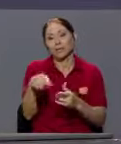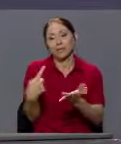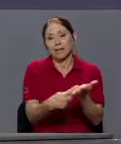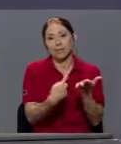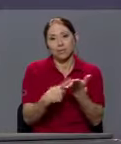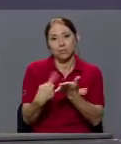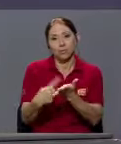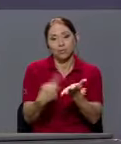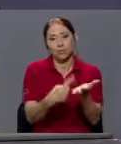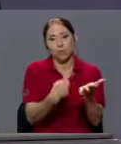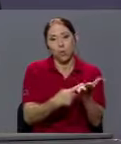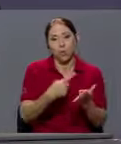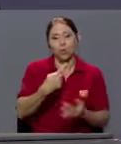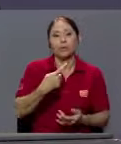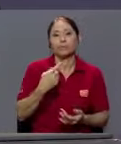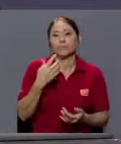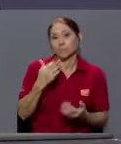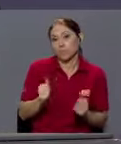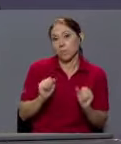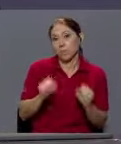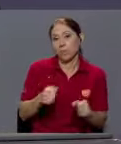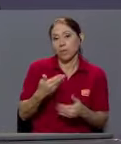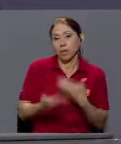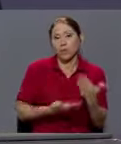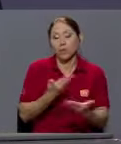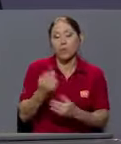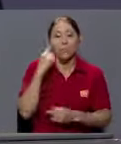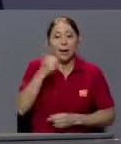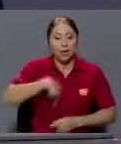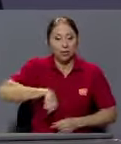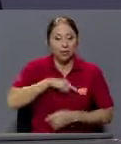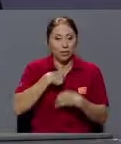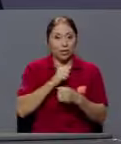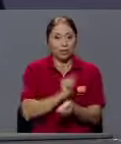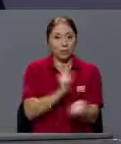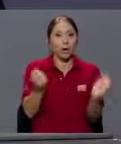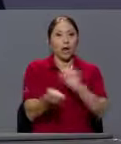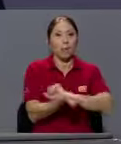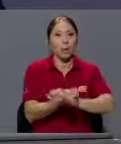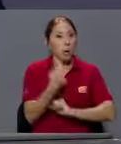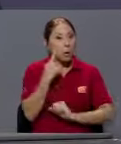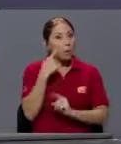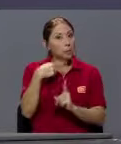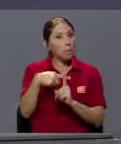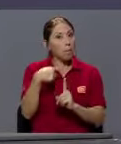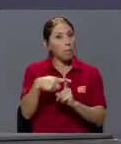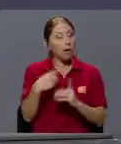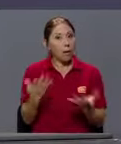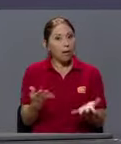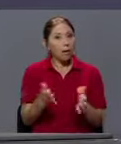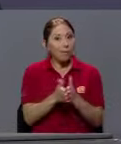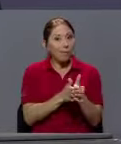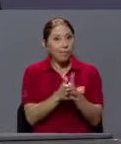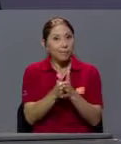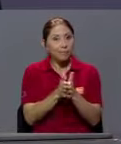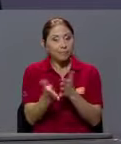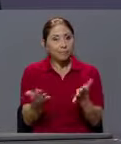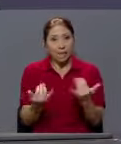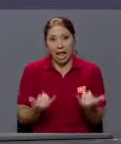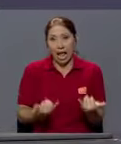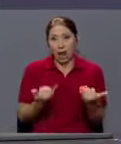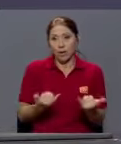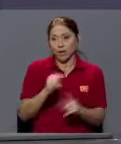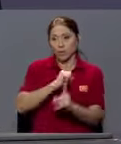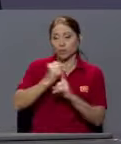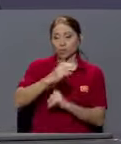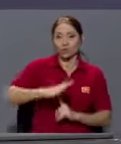esta discusión creemos nosotros que permite contribuir a dar un salto. Y lo vemos con optimismo, ¿verdad? Es la